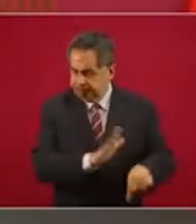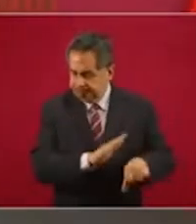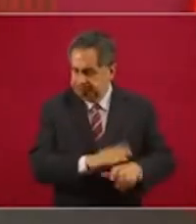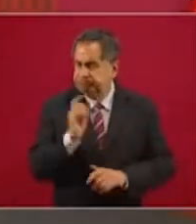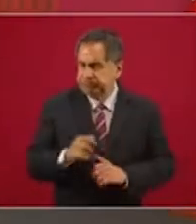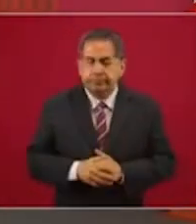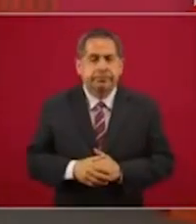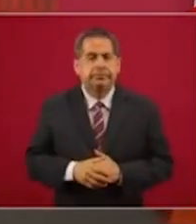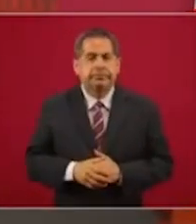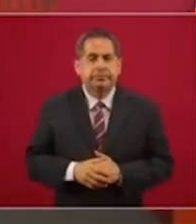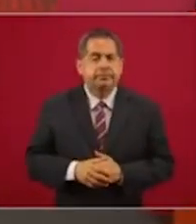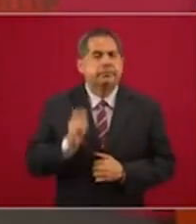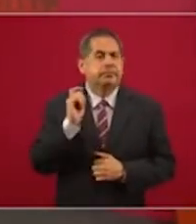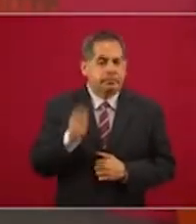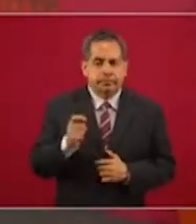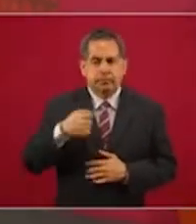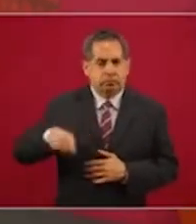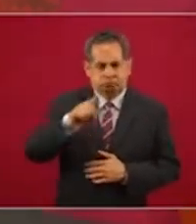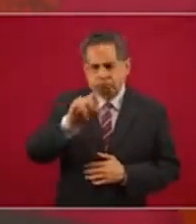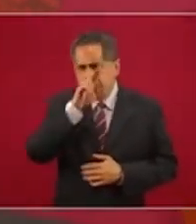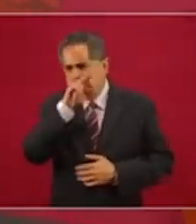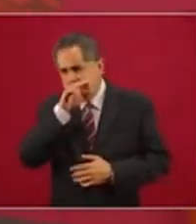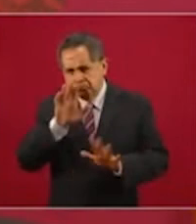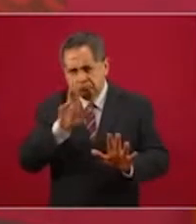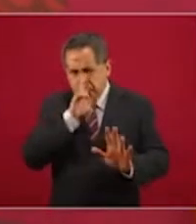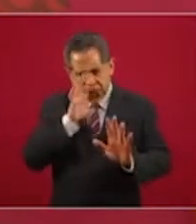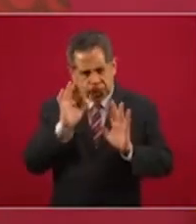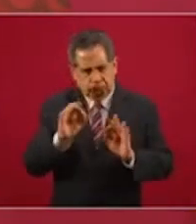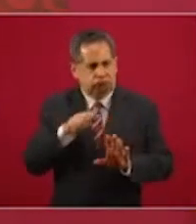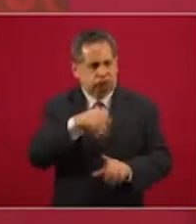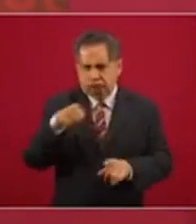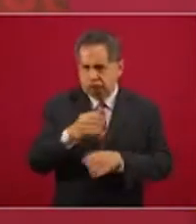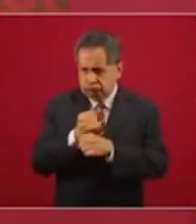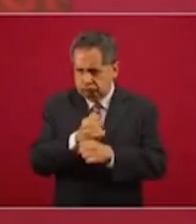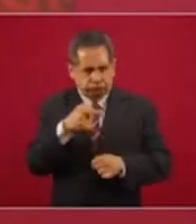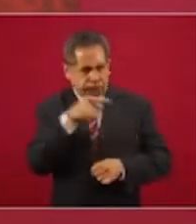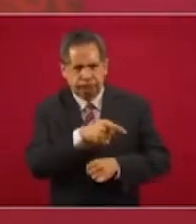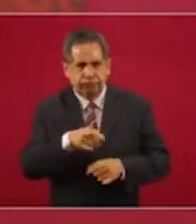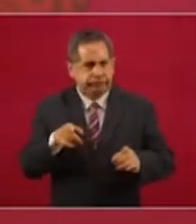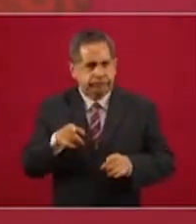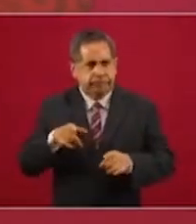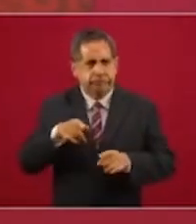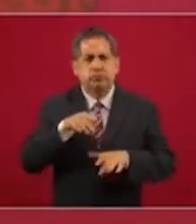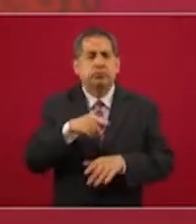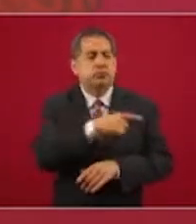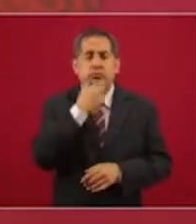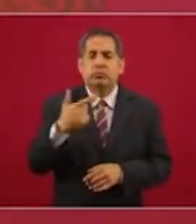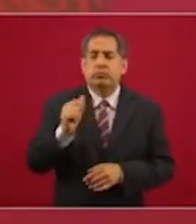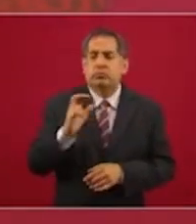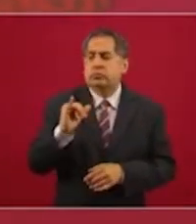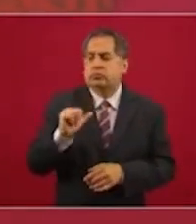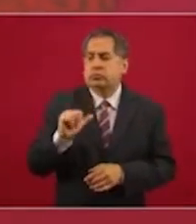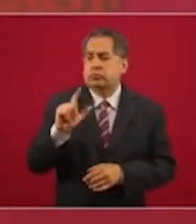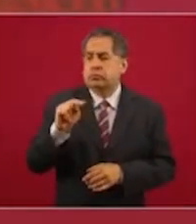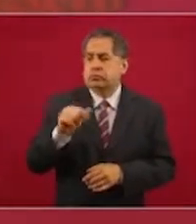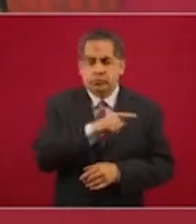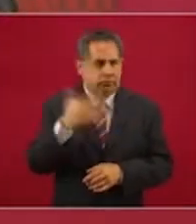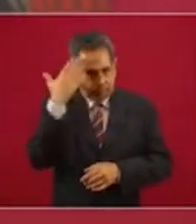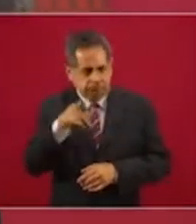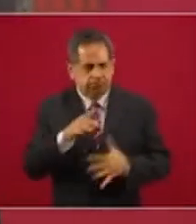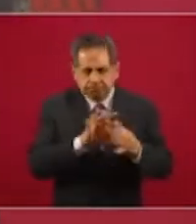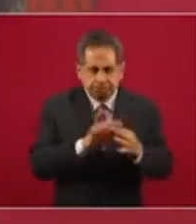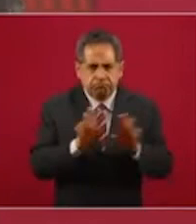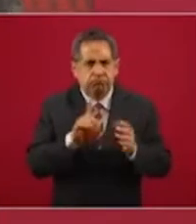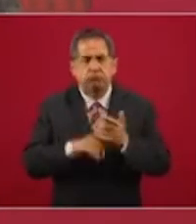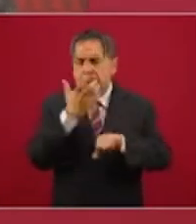no hay nada que temer en este caso en esa investigación de garcía luna aparte de lo que se está haciendo